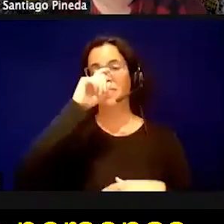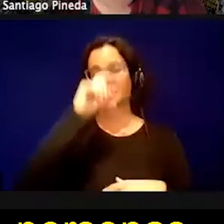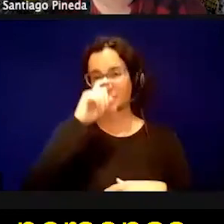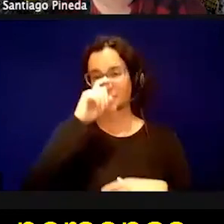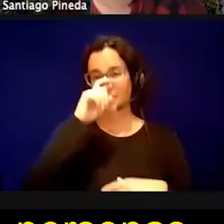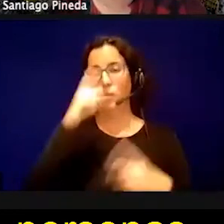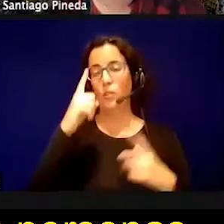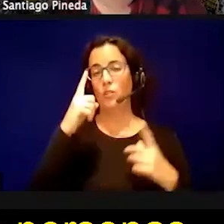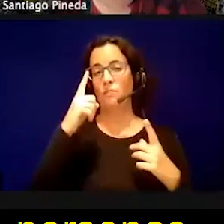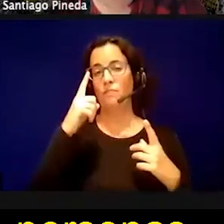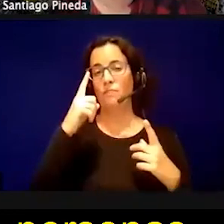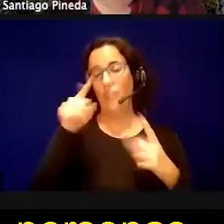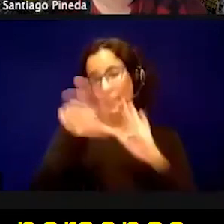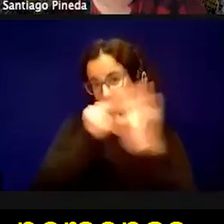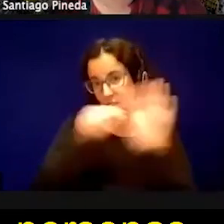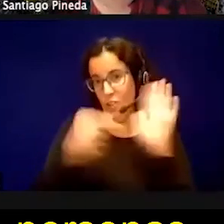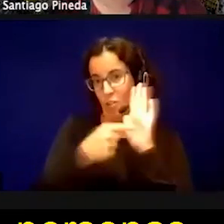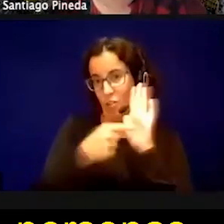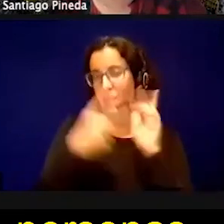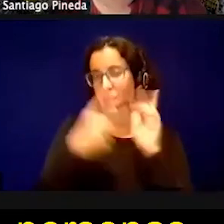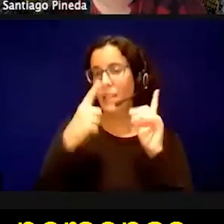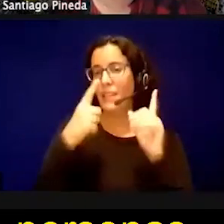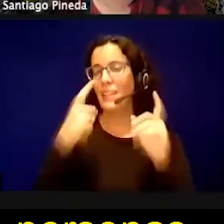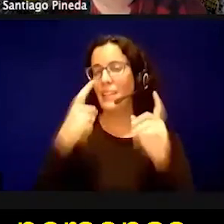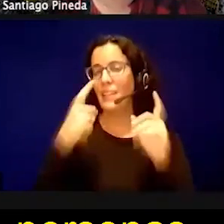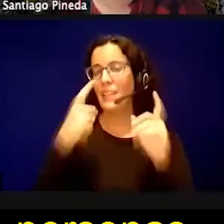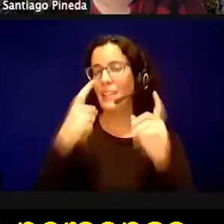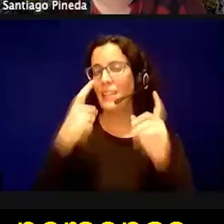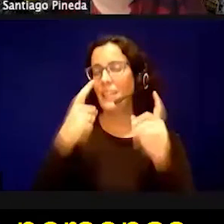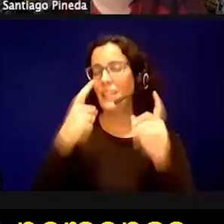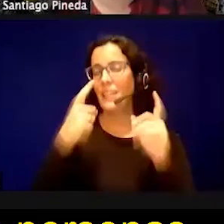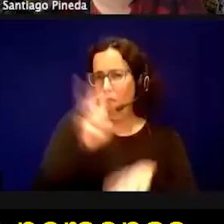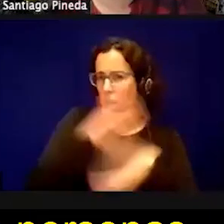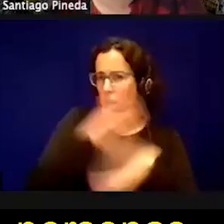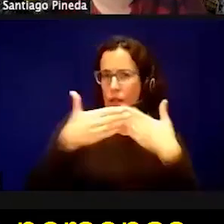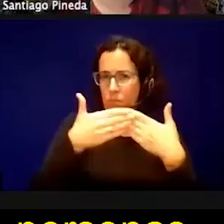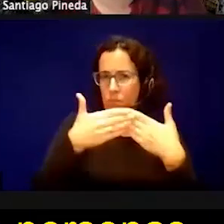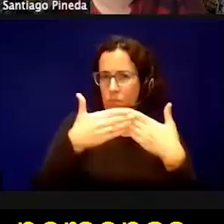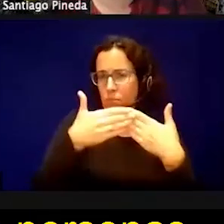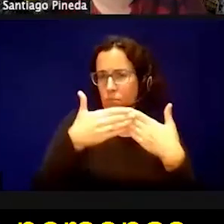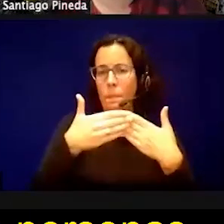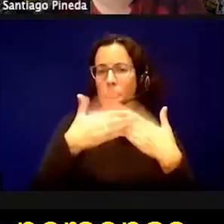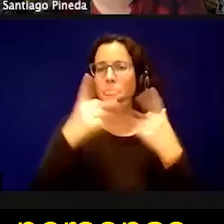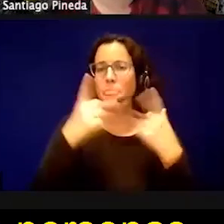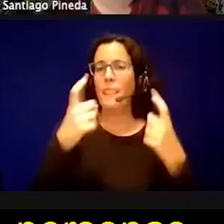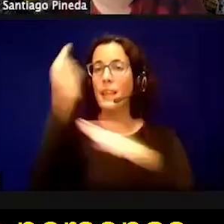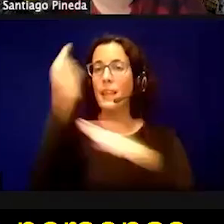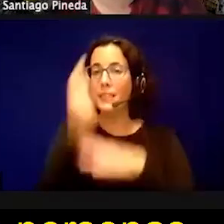el que recordaremos, ¿no? Que va a servir como colofón a esta charla que hemos tenido, y la necesidad del diseño para todas las